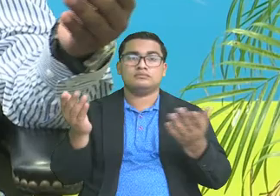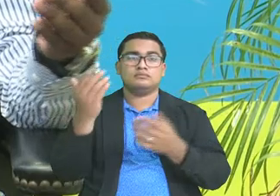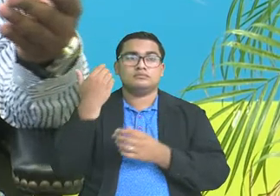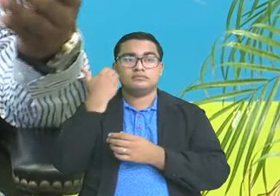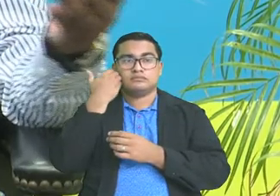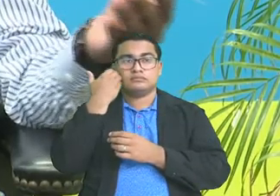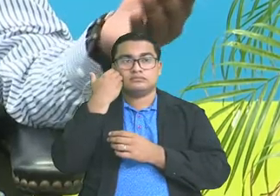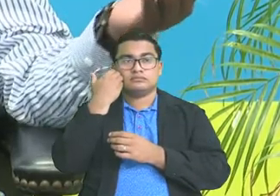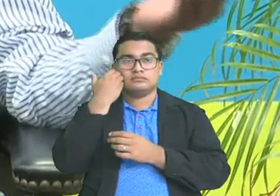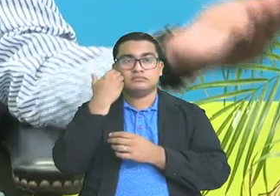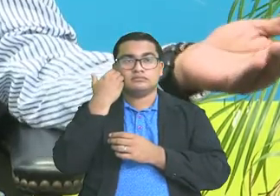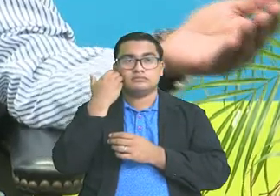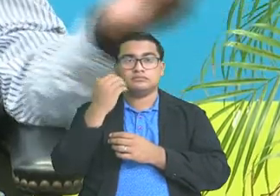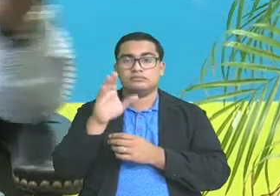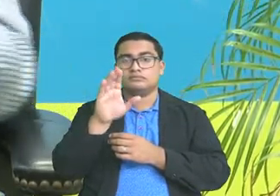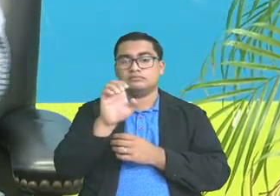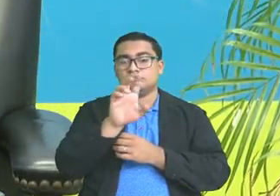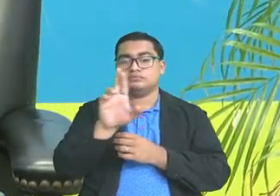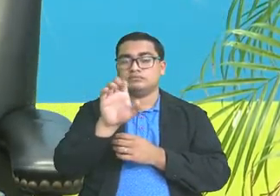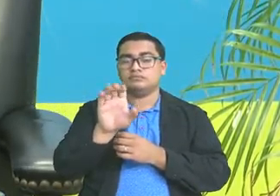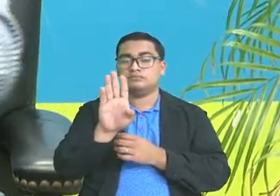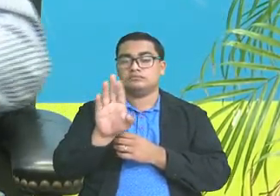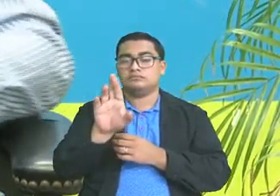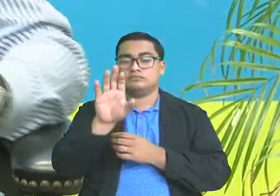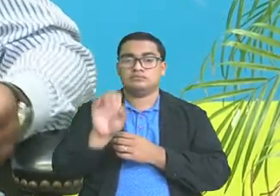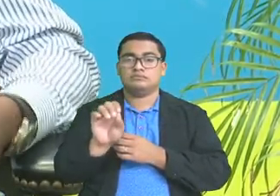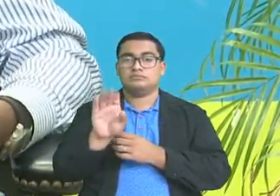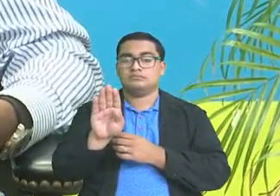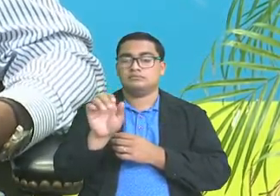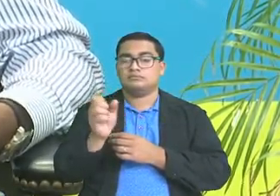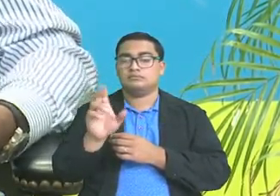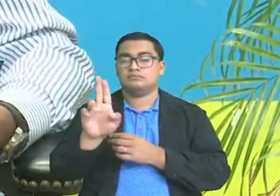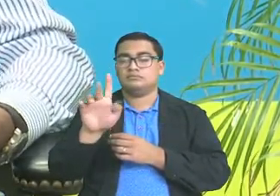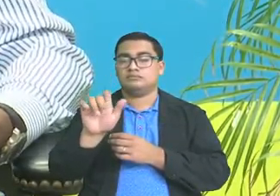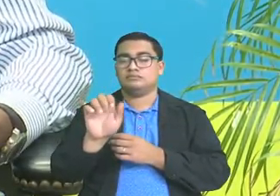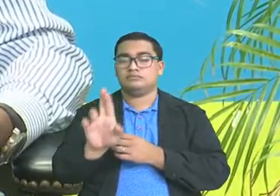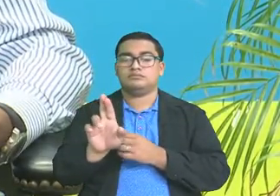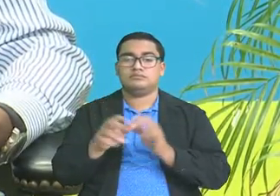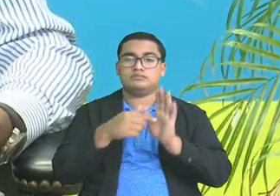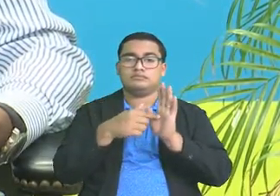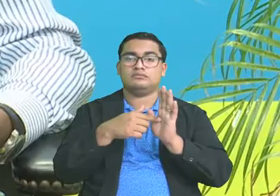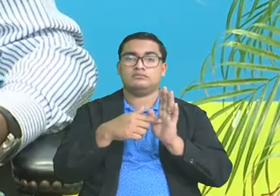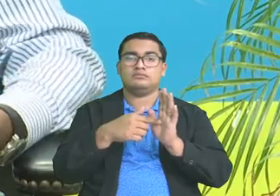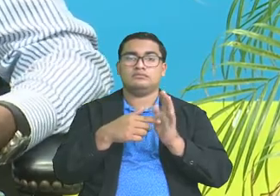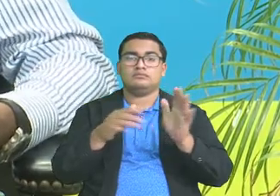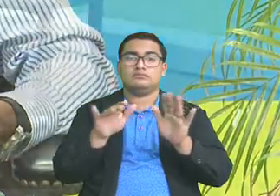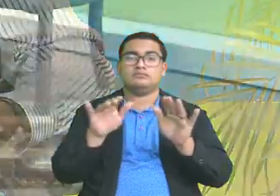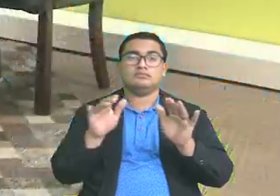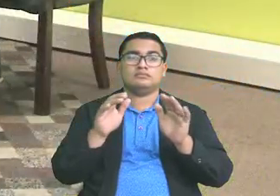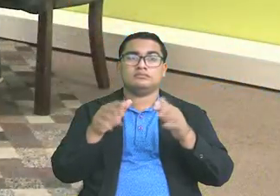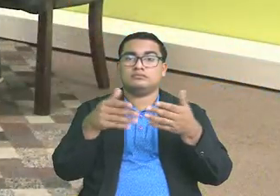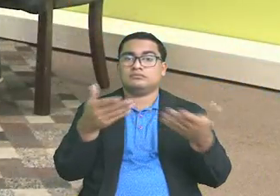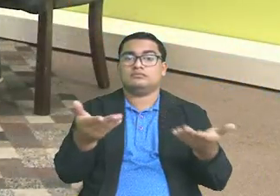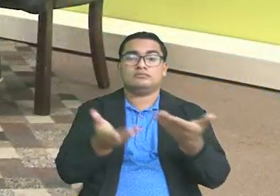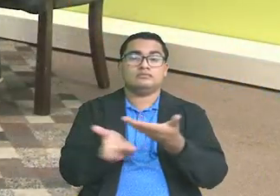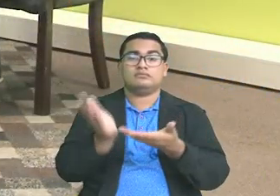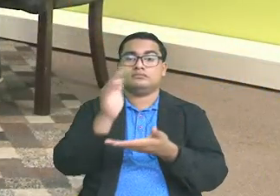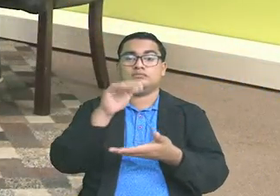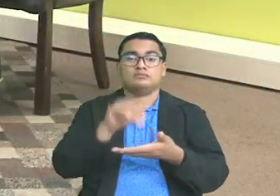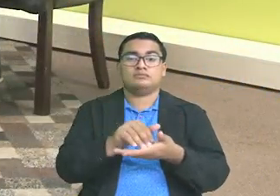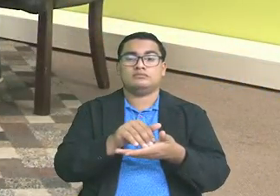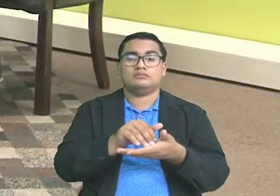enfermedad cerebrovascular isquémico o hemorrágico, desde el momento que le da, para que no vuelva a